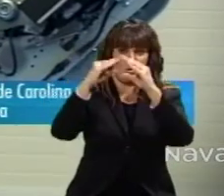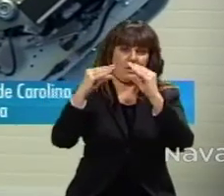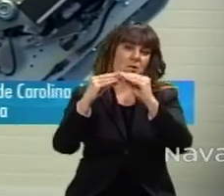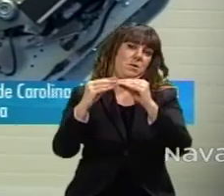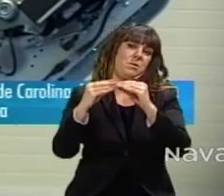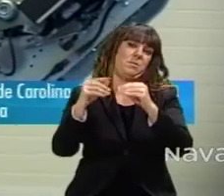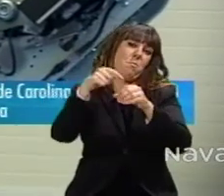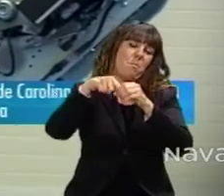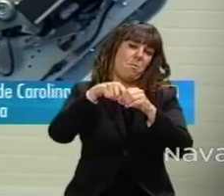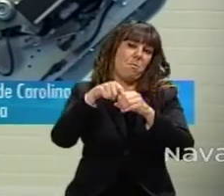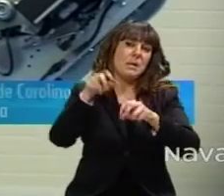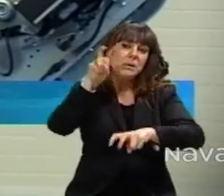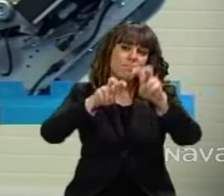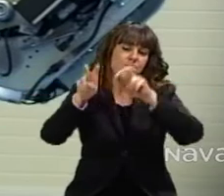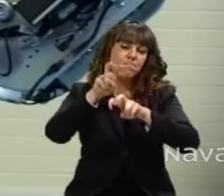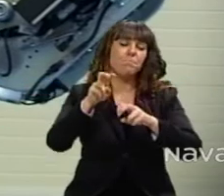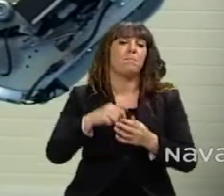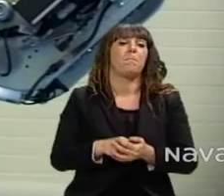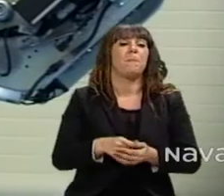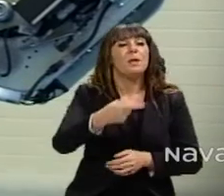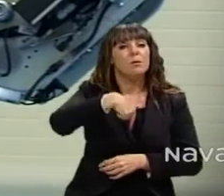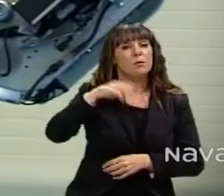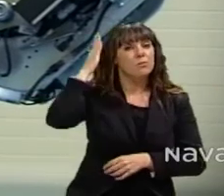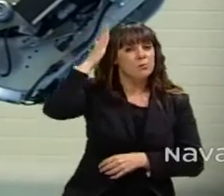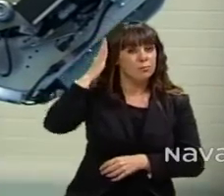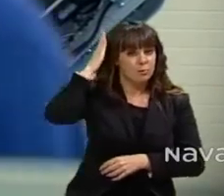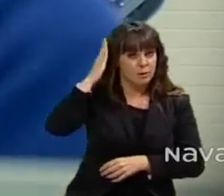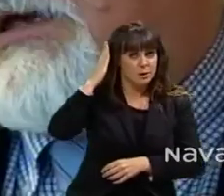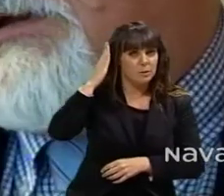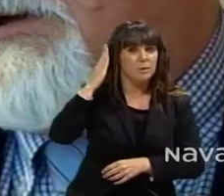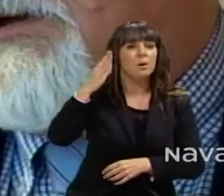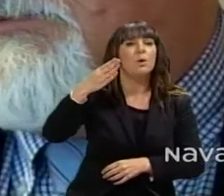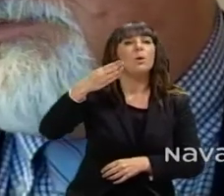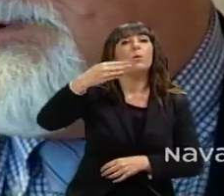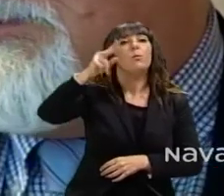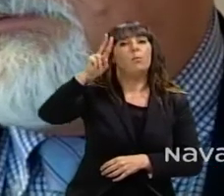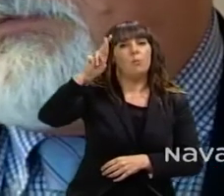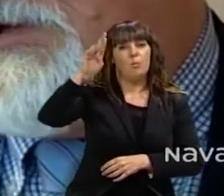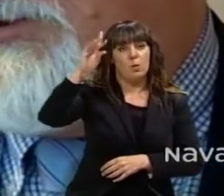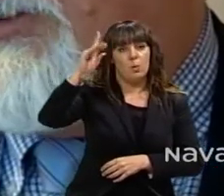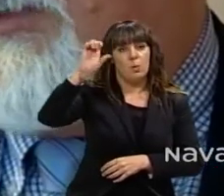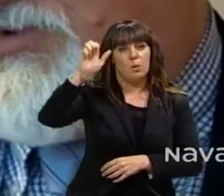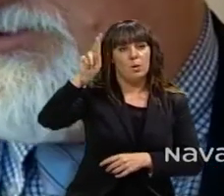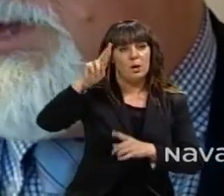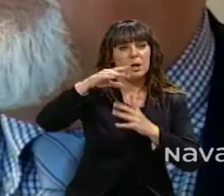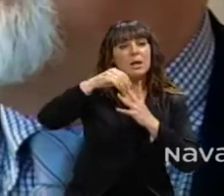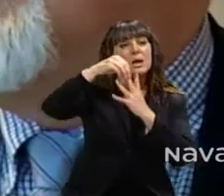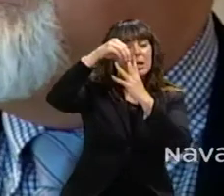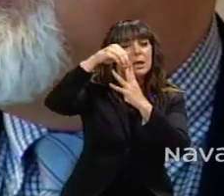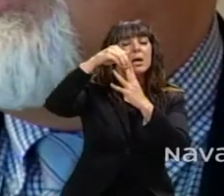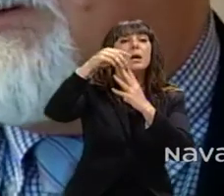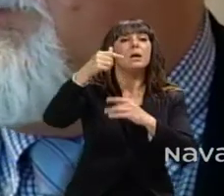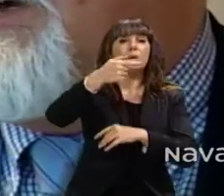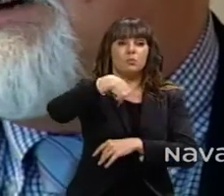como sabemos los que vivimos aquí, es puntera en la industria farmacéutica.